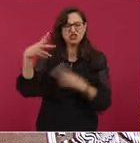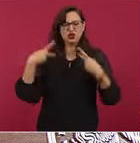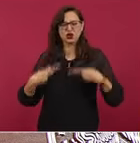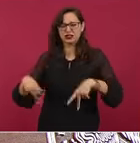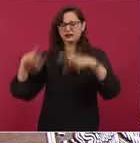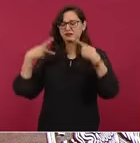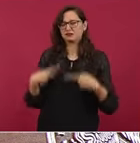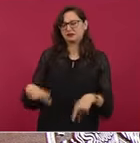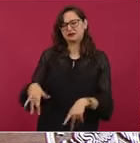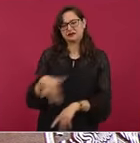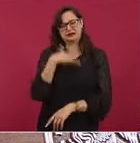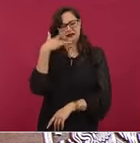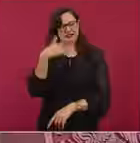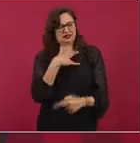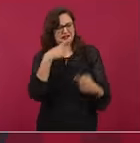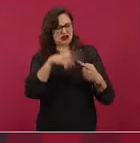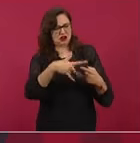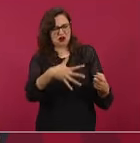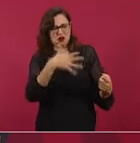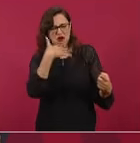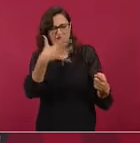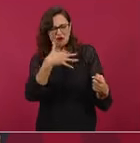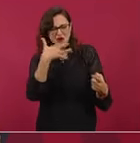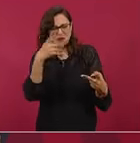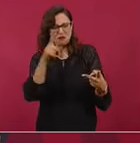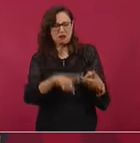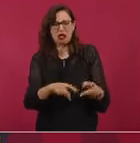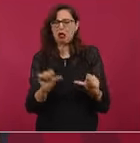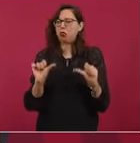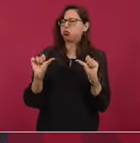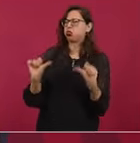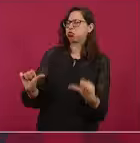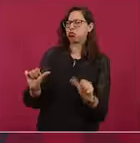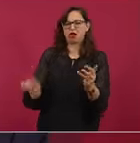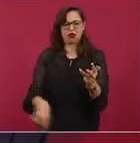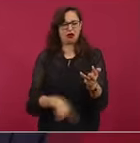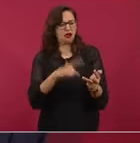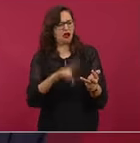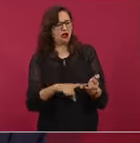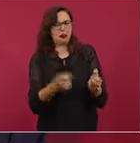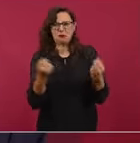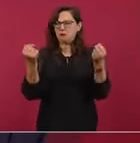a la corrupción, a la impunidad, al autoritarismo,